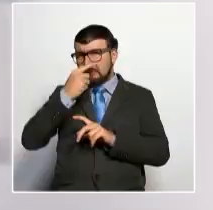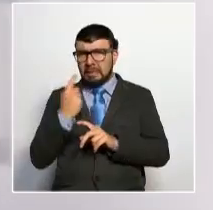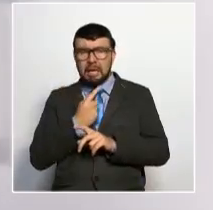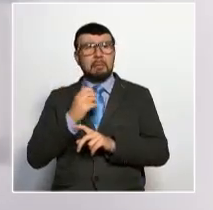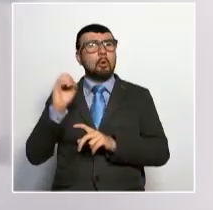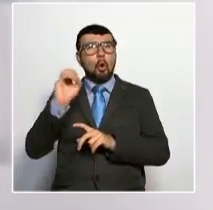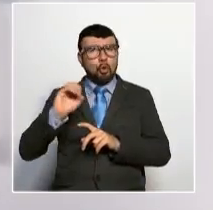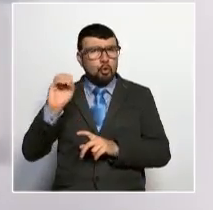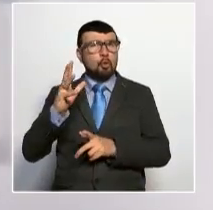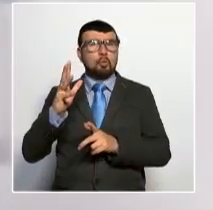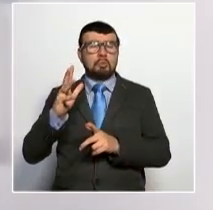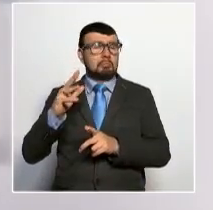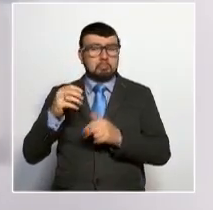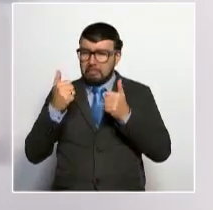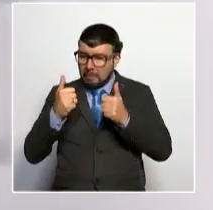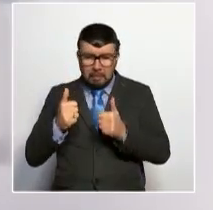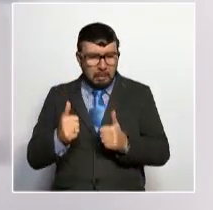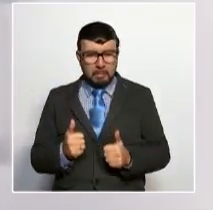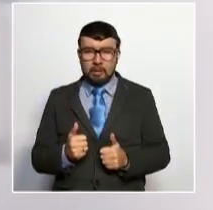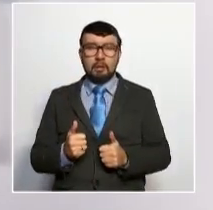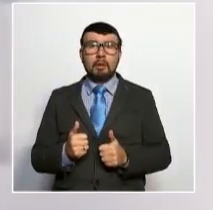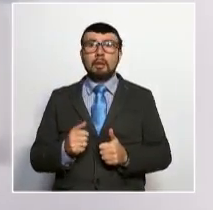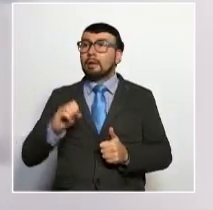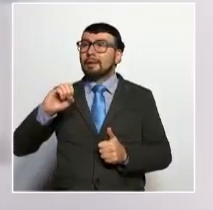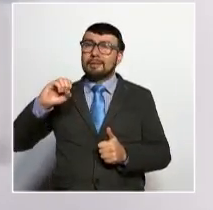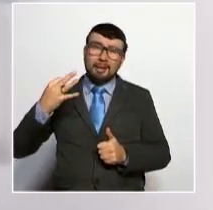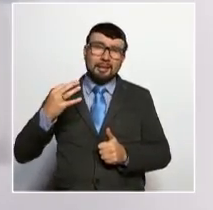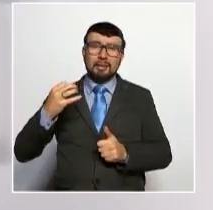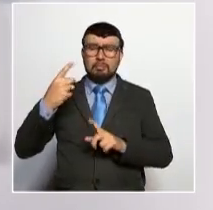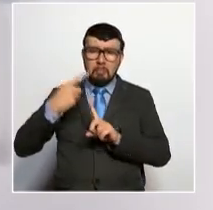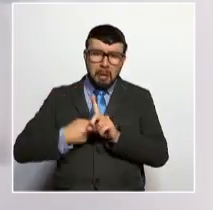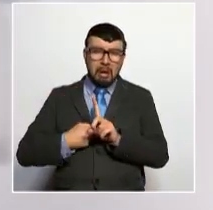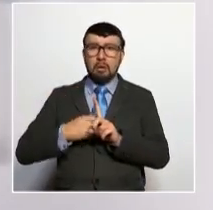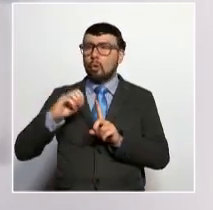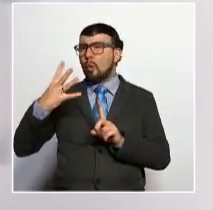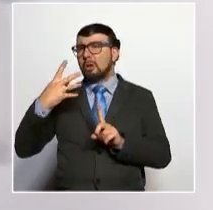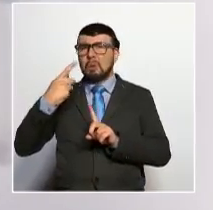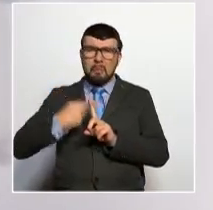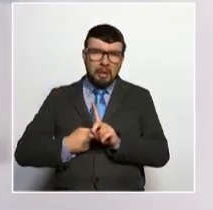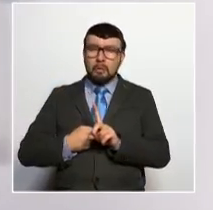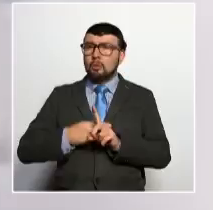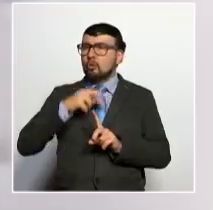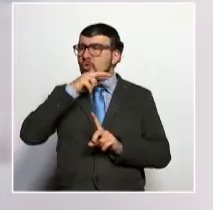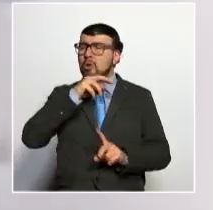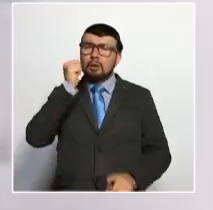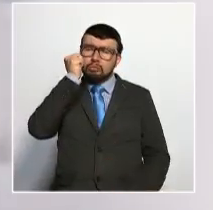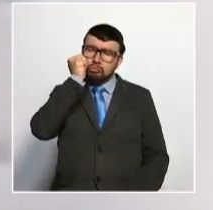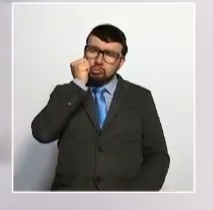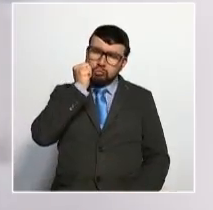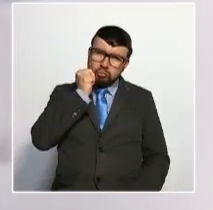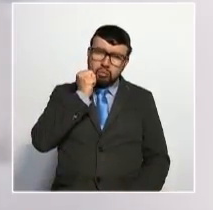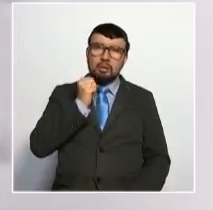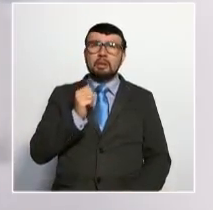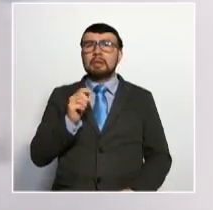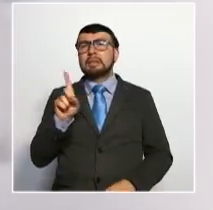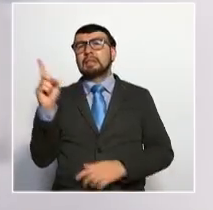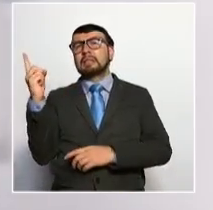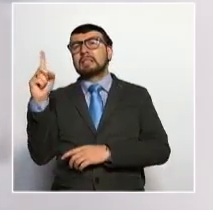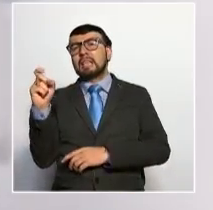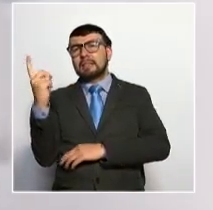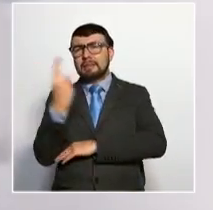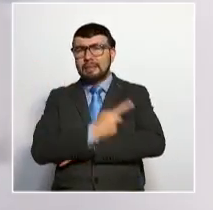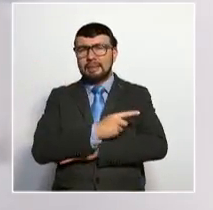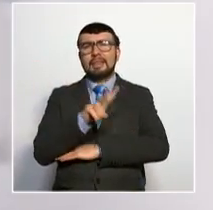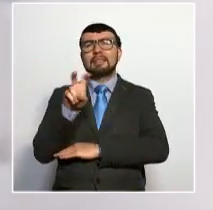muy abundante, y ya el tercero, cuarto y así ya fue pues como normal, y le dura más o menos 6 o 7 días, pero ahorita